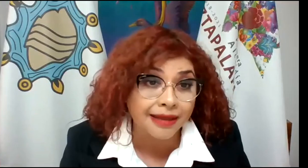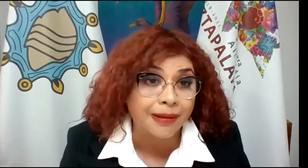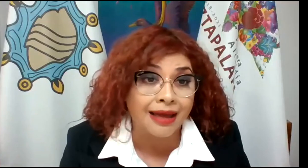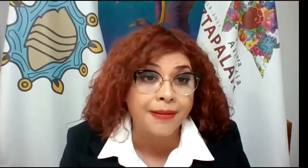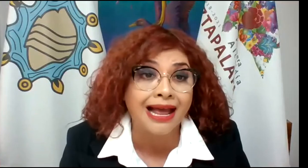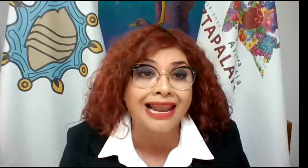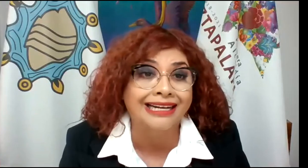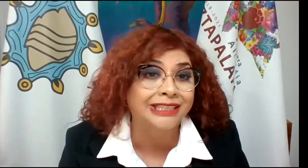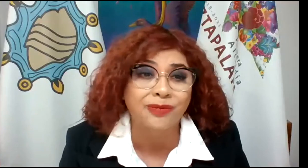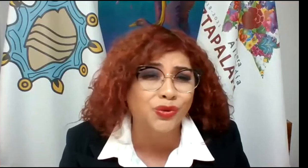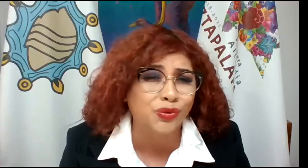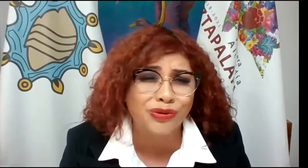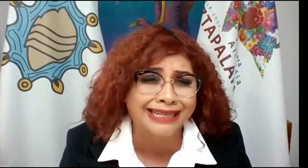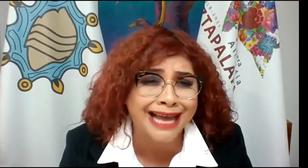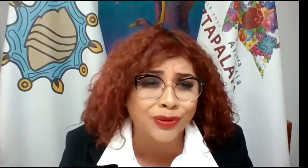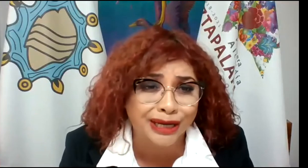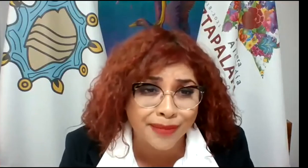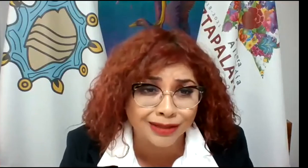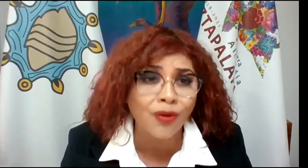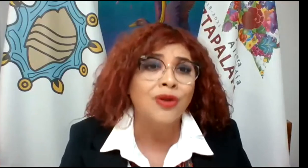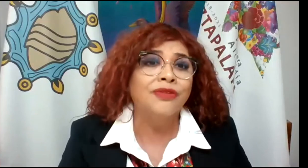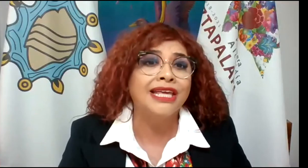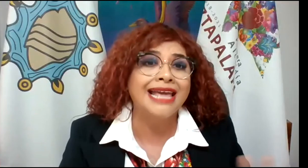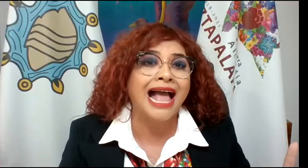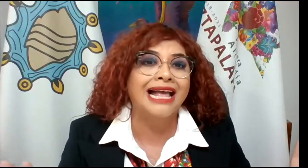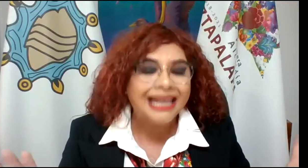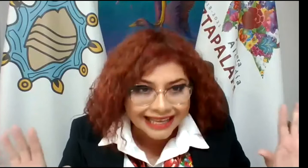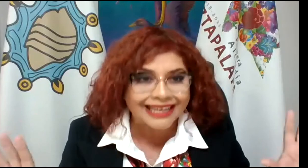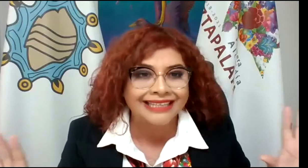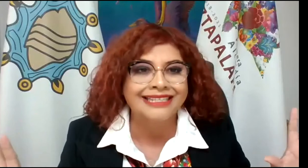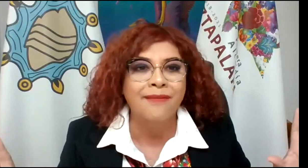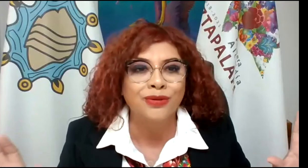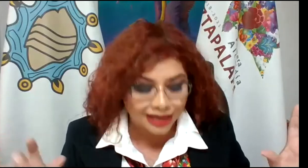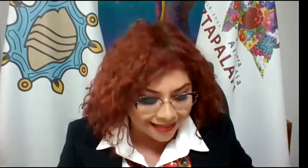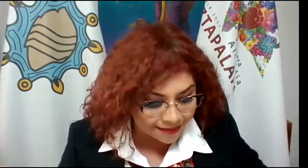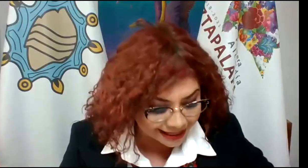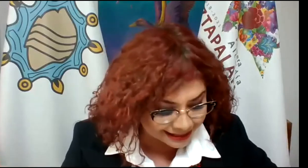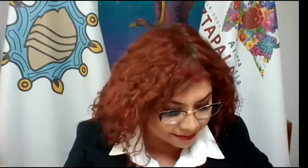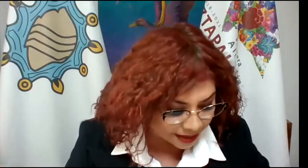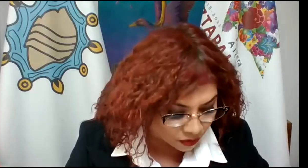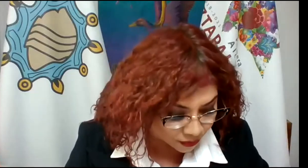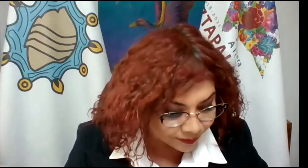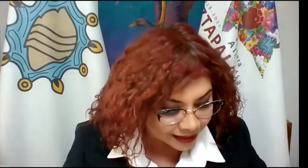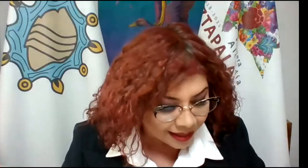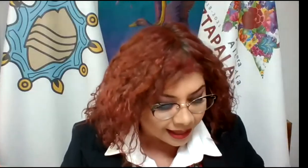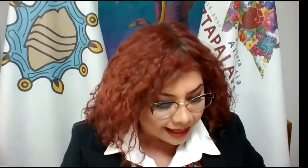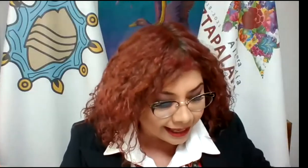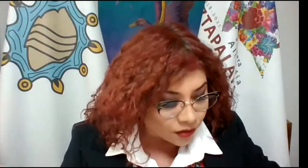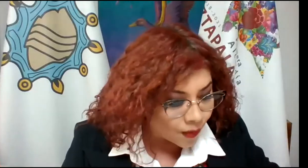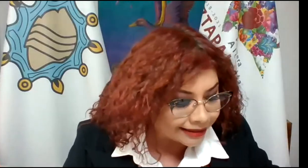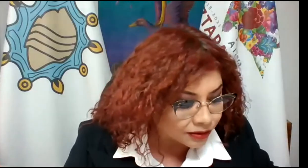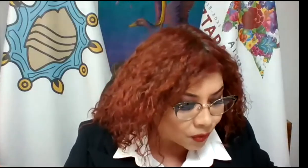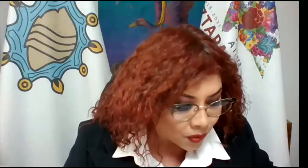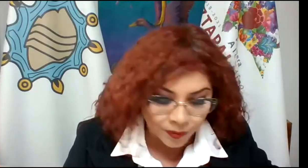Obviamente Iztapalapa la recibimos con un rezago tremendo y ya estamos cada vez mejor.